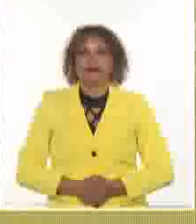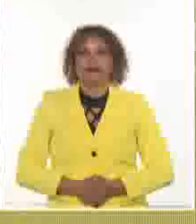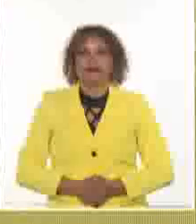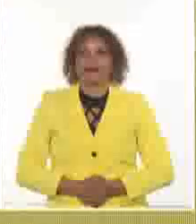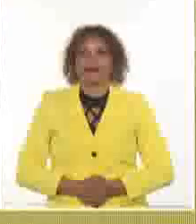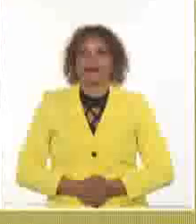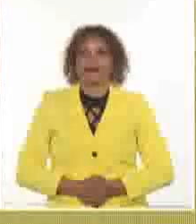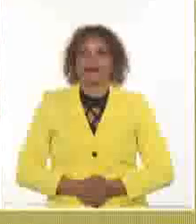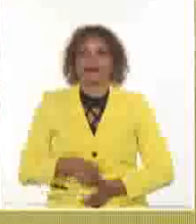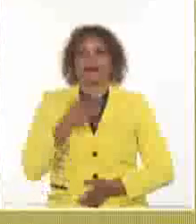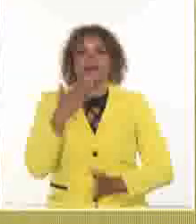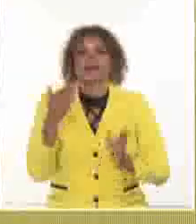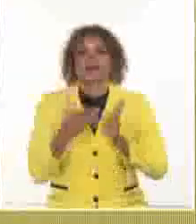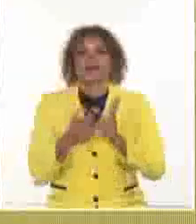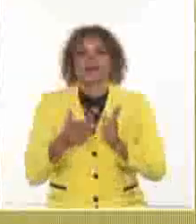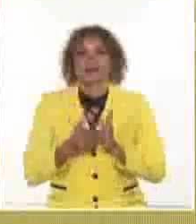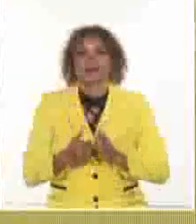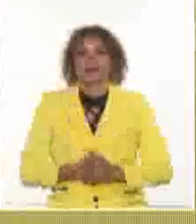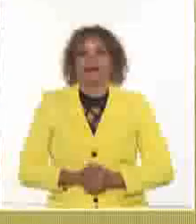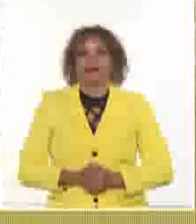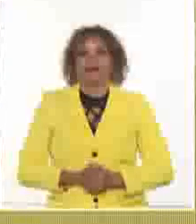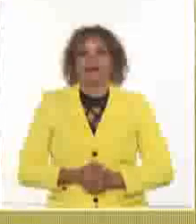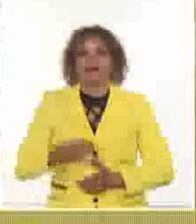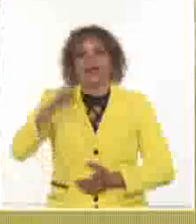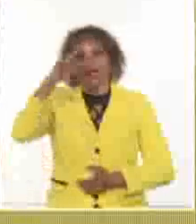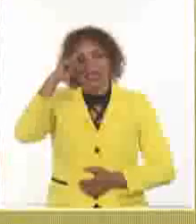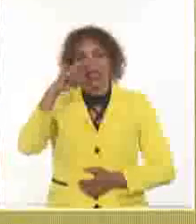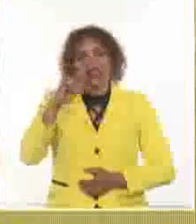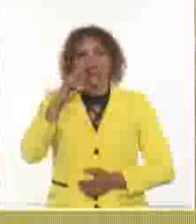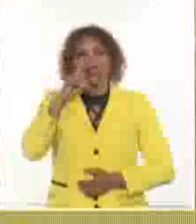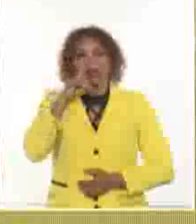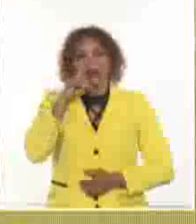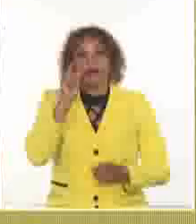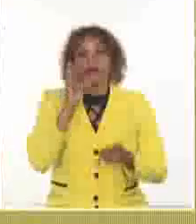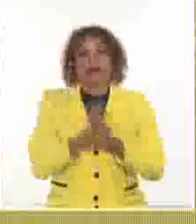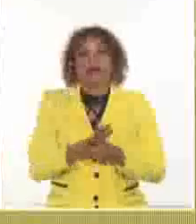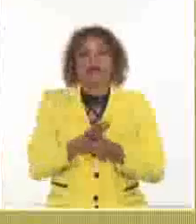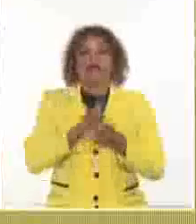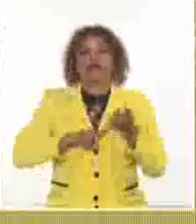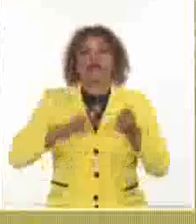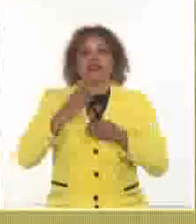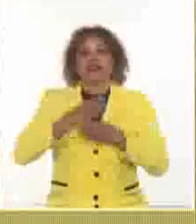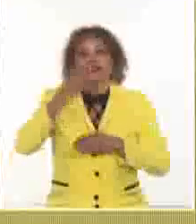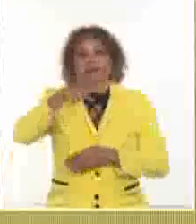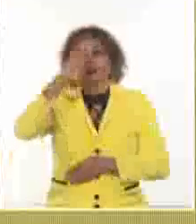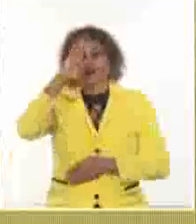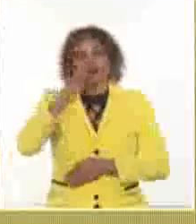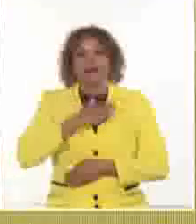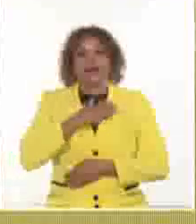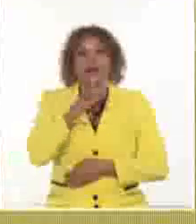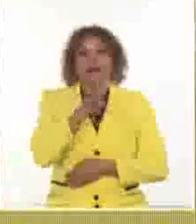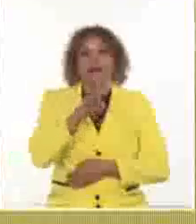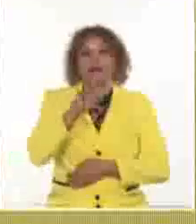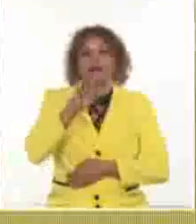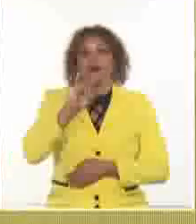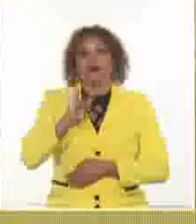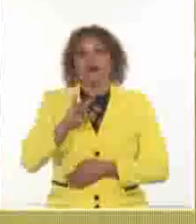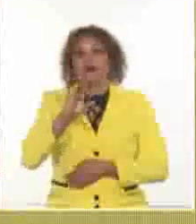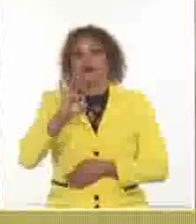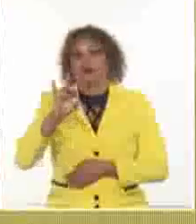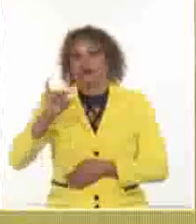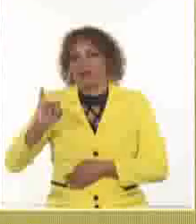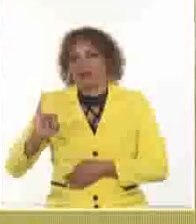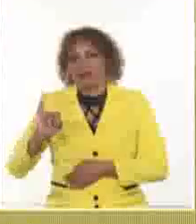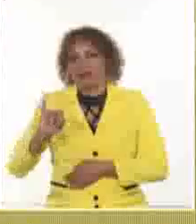Un saludo. El Matamorosón tuvo su primera edición en Santiago de Cuba en 1986. Por un tiempo